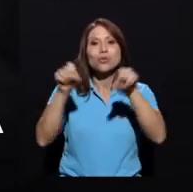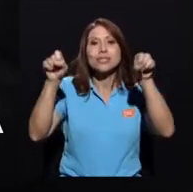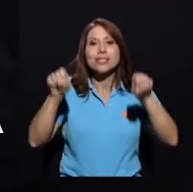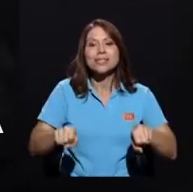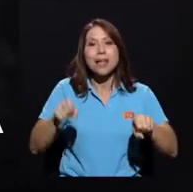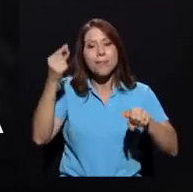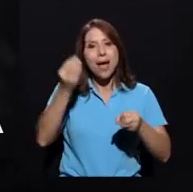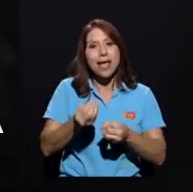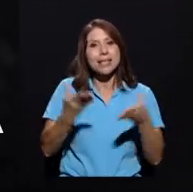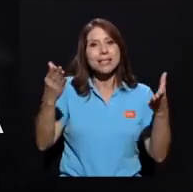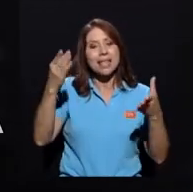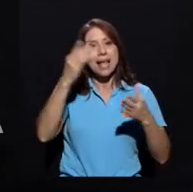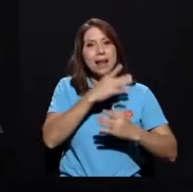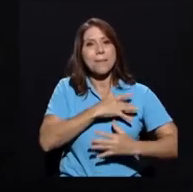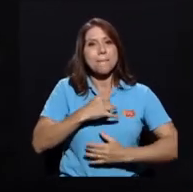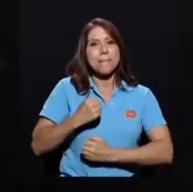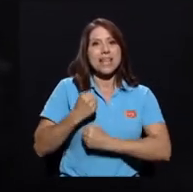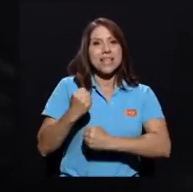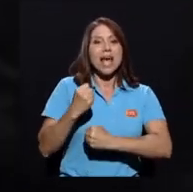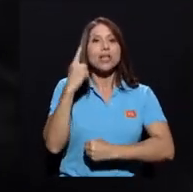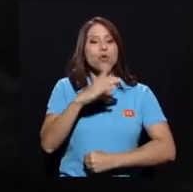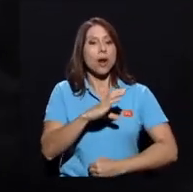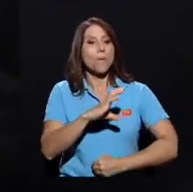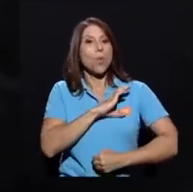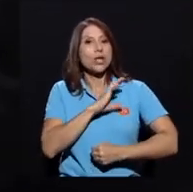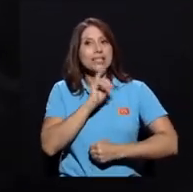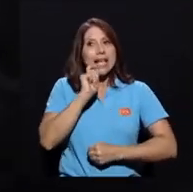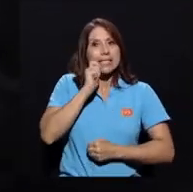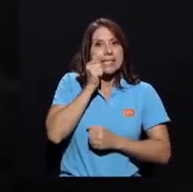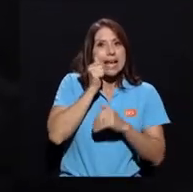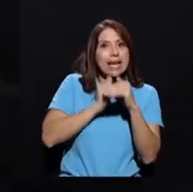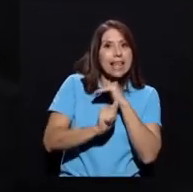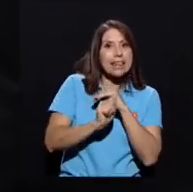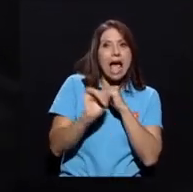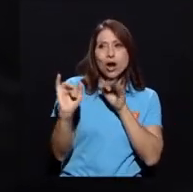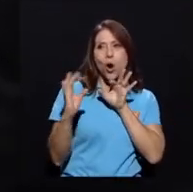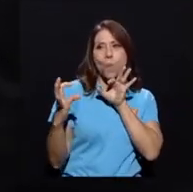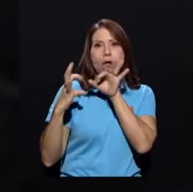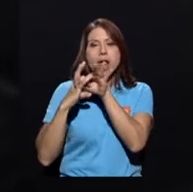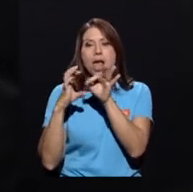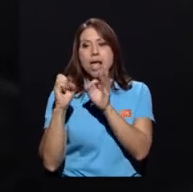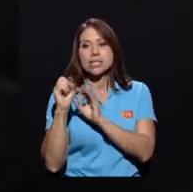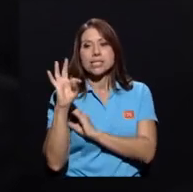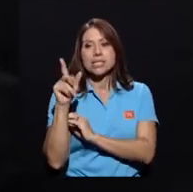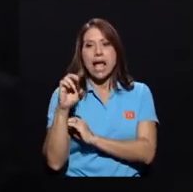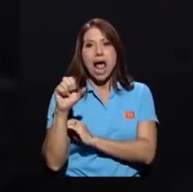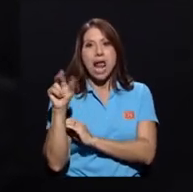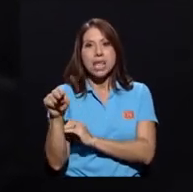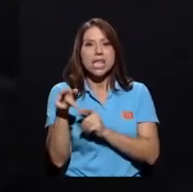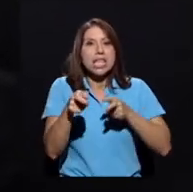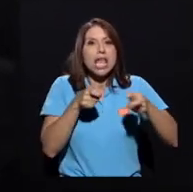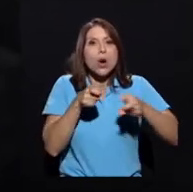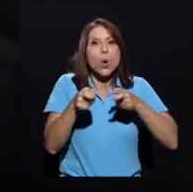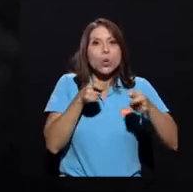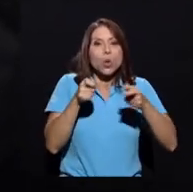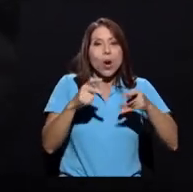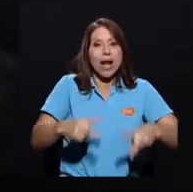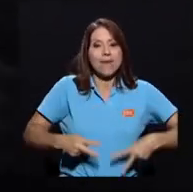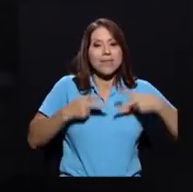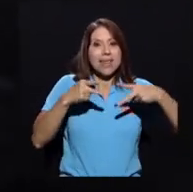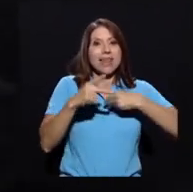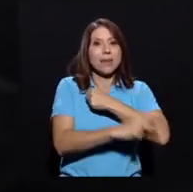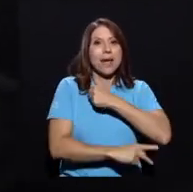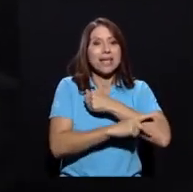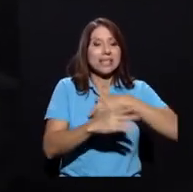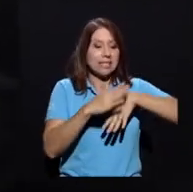y una policía secreta muy al estilo de Stalin, que controla férreamente la vida del país. Curiosamente, el sur tampoco